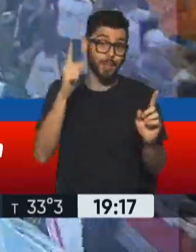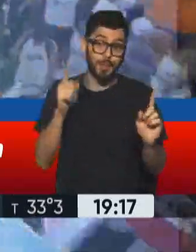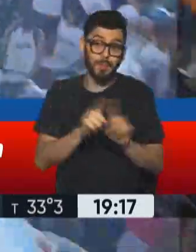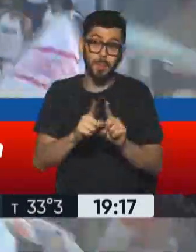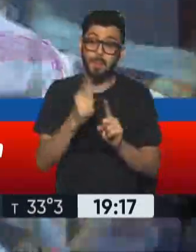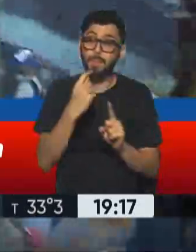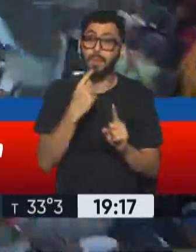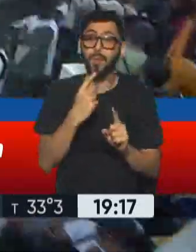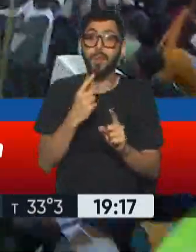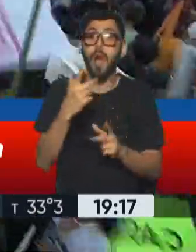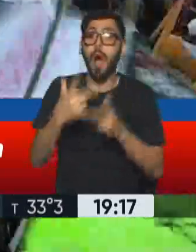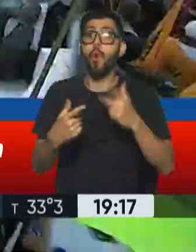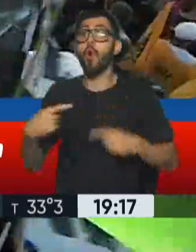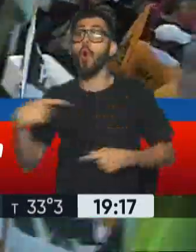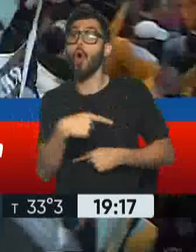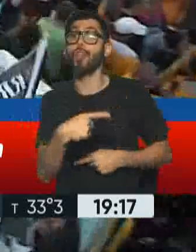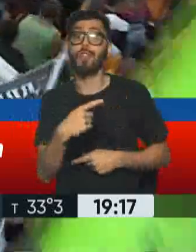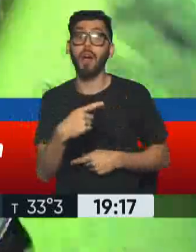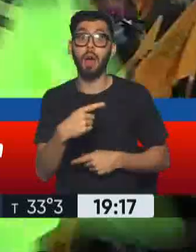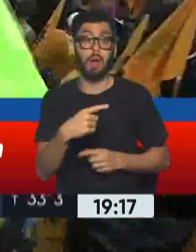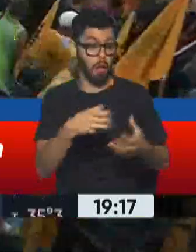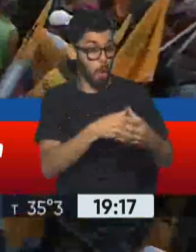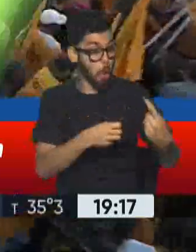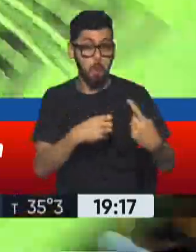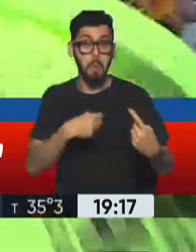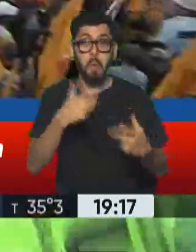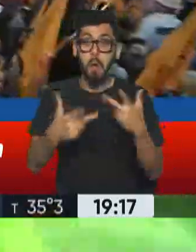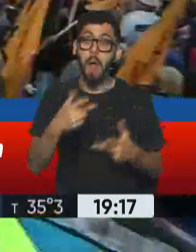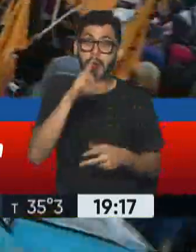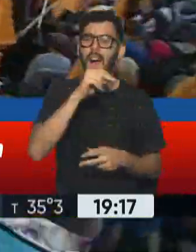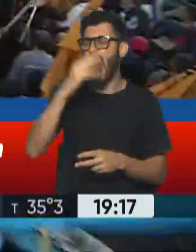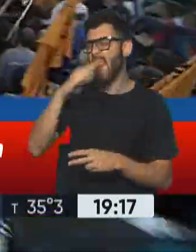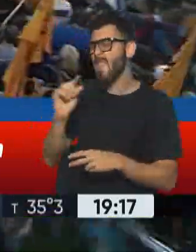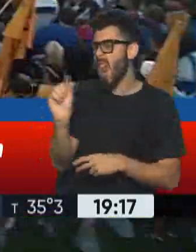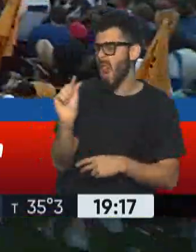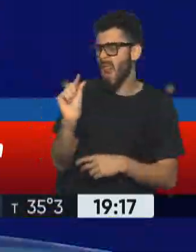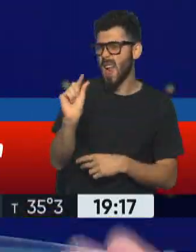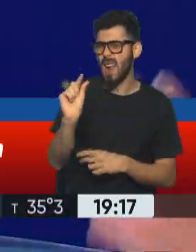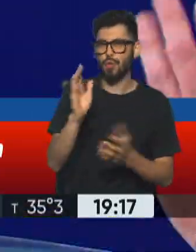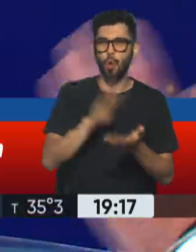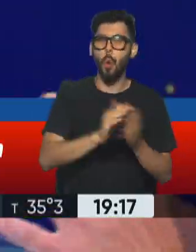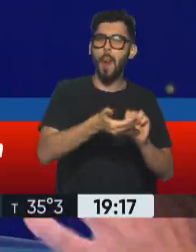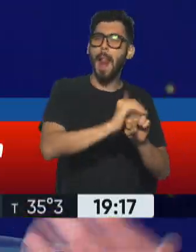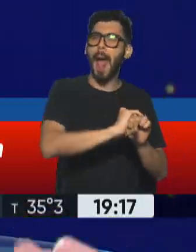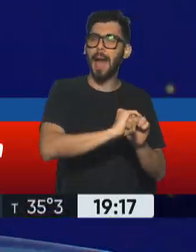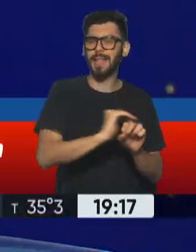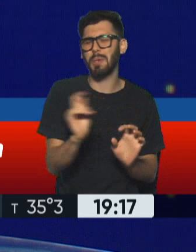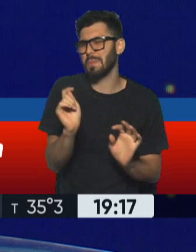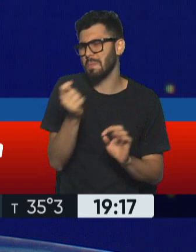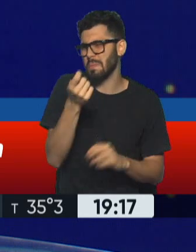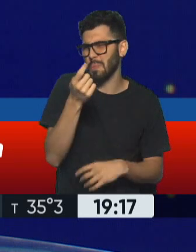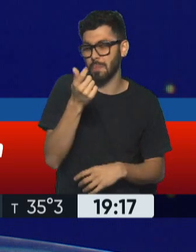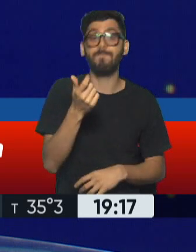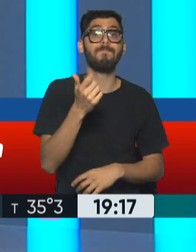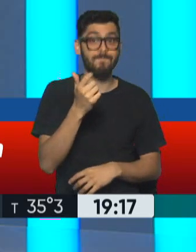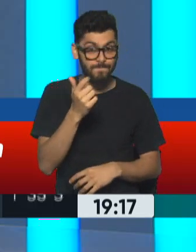discurso fue la oposición. Prácticamente no mencionó a la oposición el presidente. Sobre el cierre hizo alguna alusión a los dichos de hoy de Larreta, pero muy indirectamente. Pero está claro